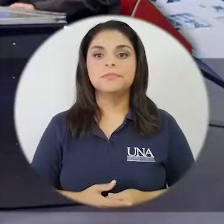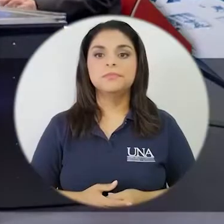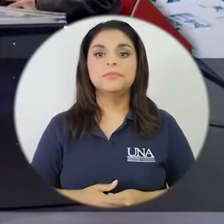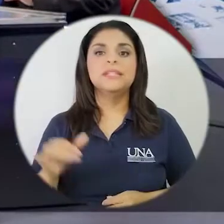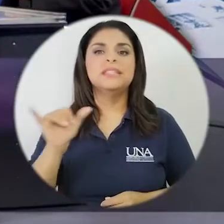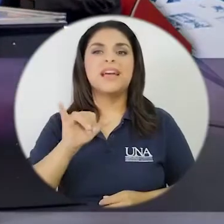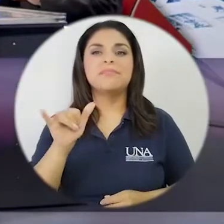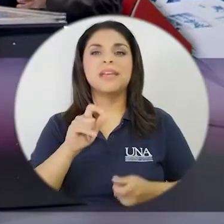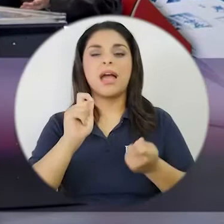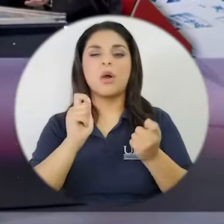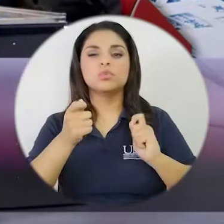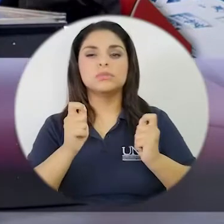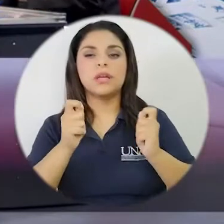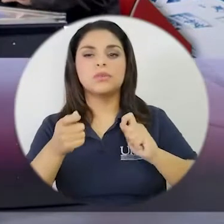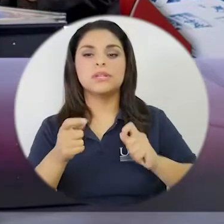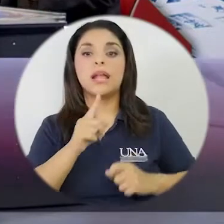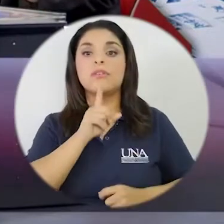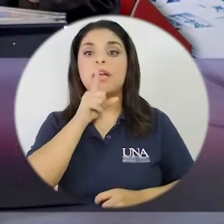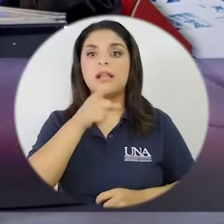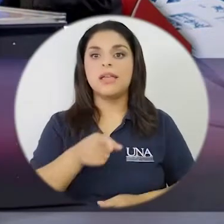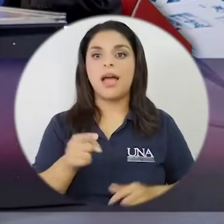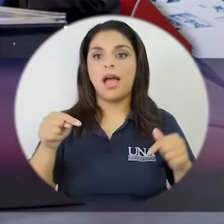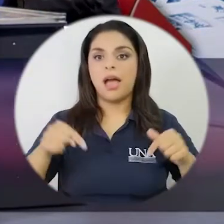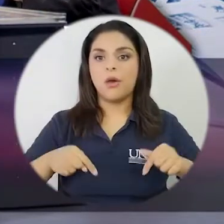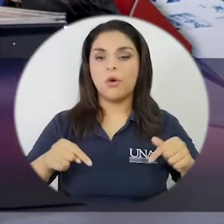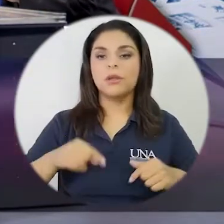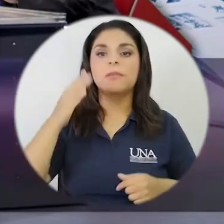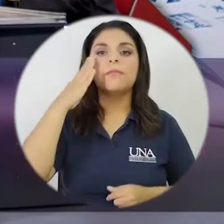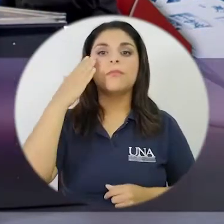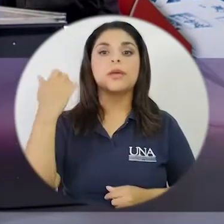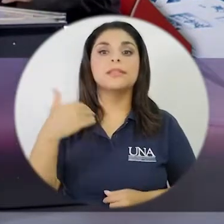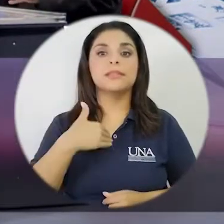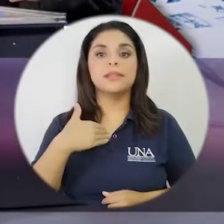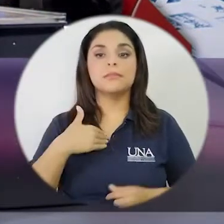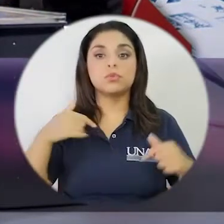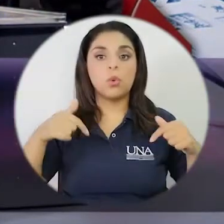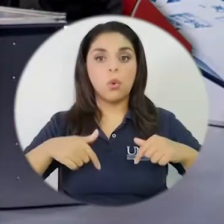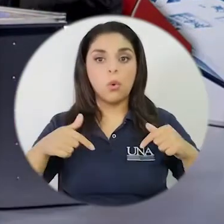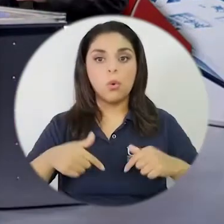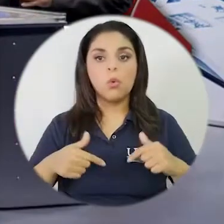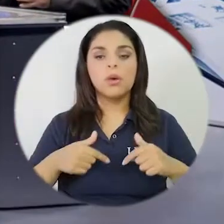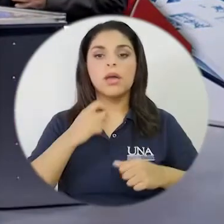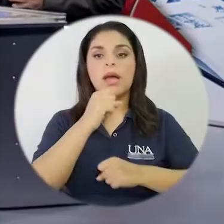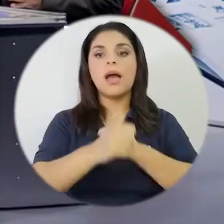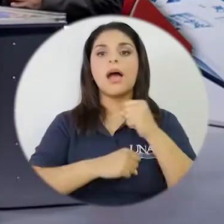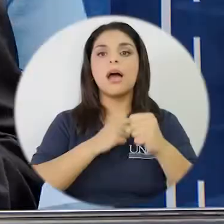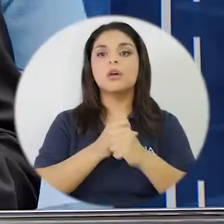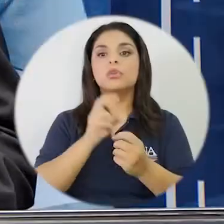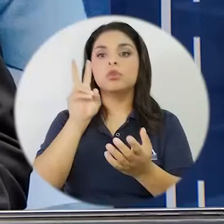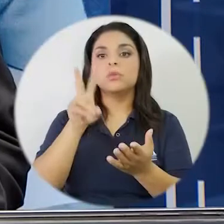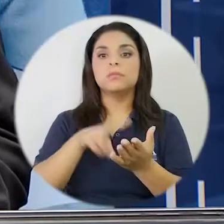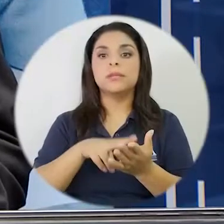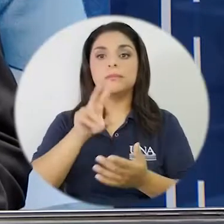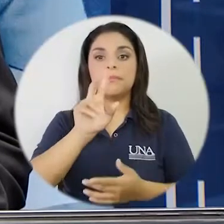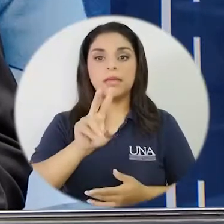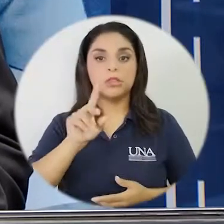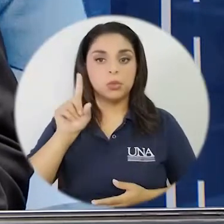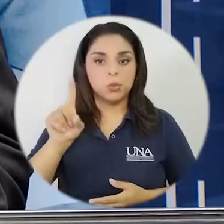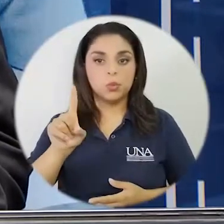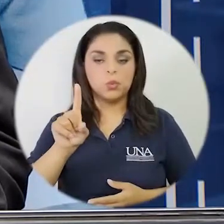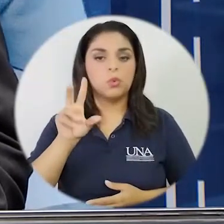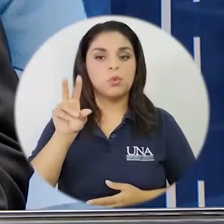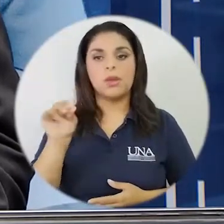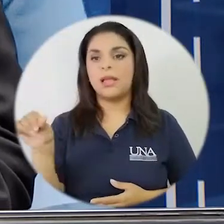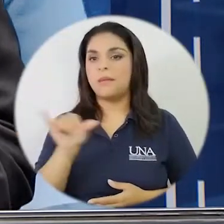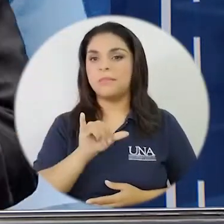Y más que todo es ajustarnos a la realidad hoy día, porque lo que tenemos hoy día, la realidad que tenemos hoy, año